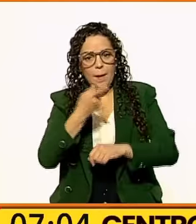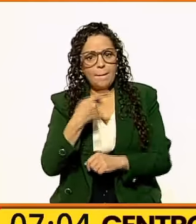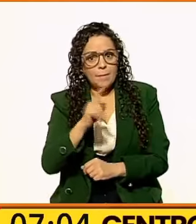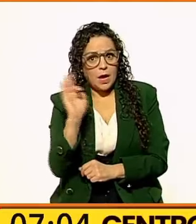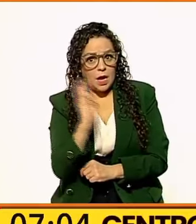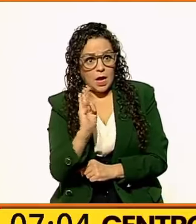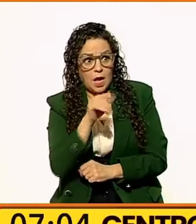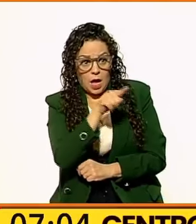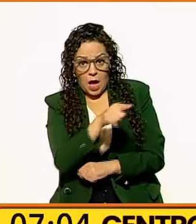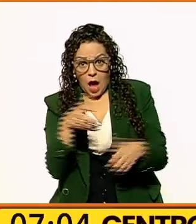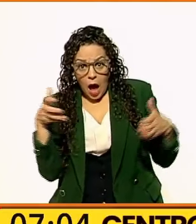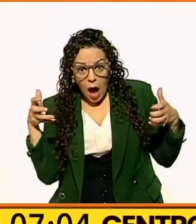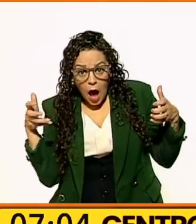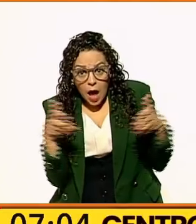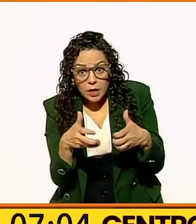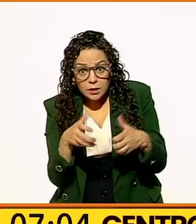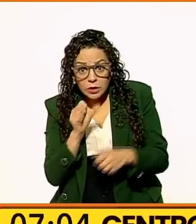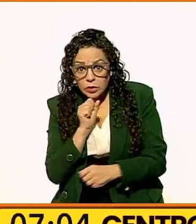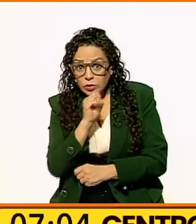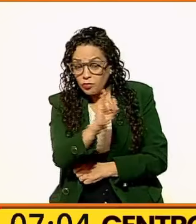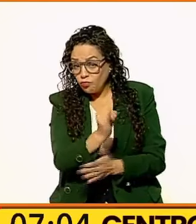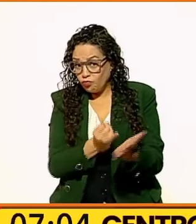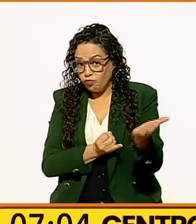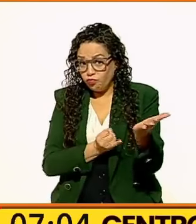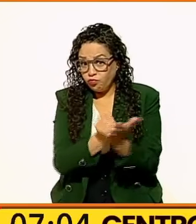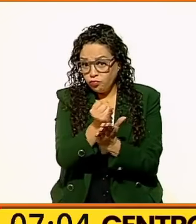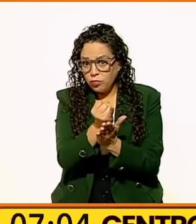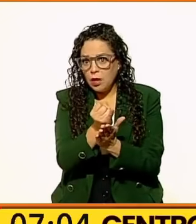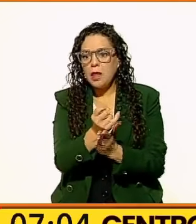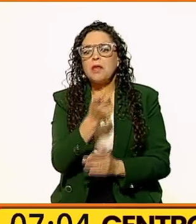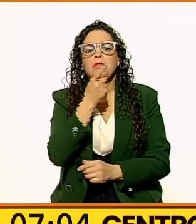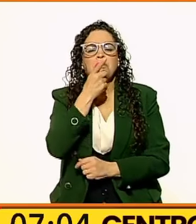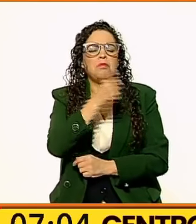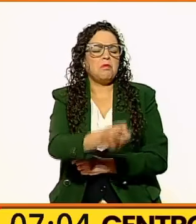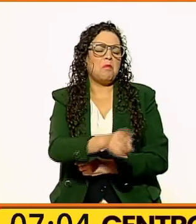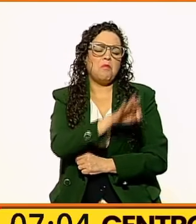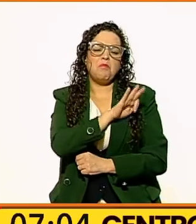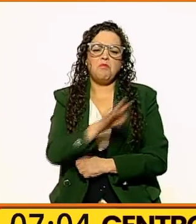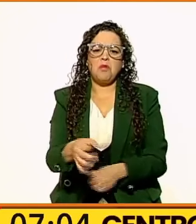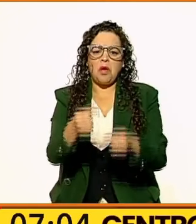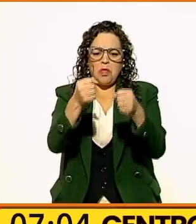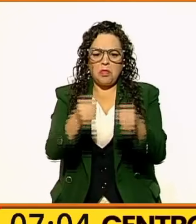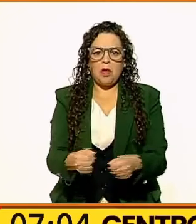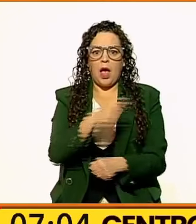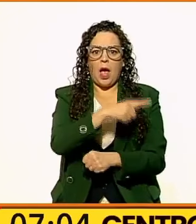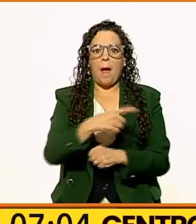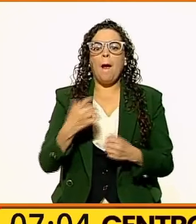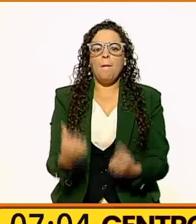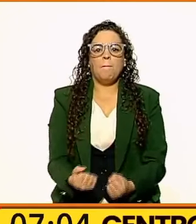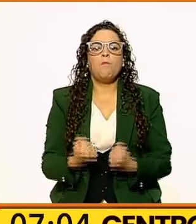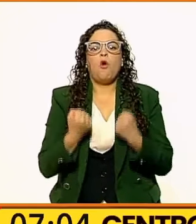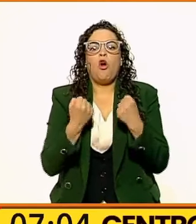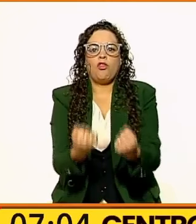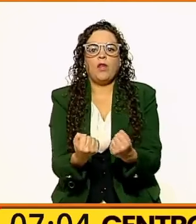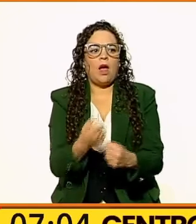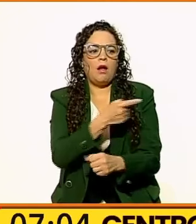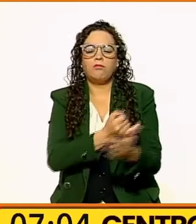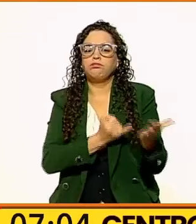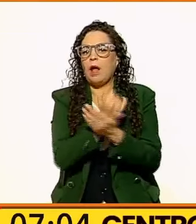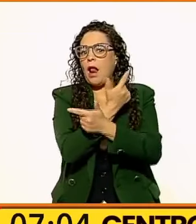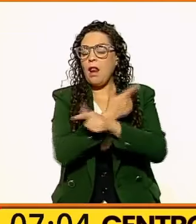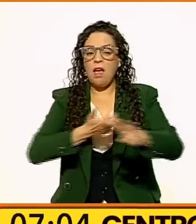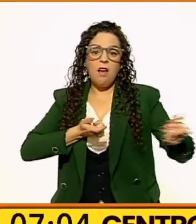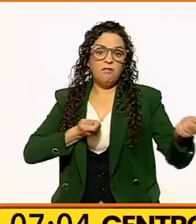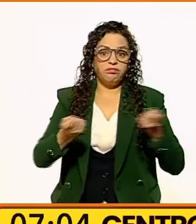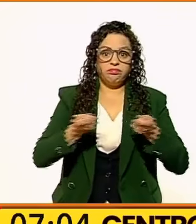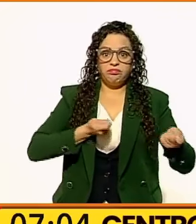esto, realmente él asegura que puede concentrar este poder y tener estas decisiones más allá